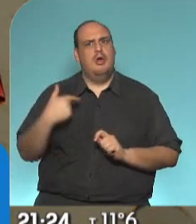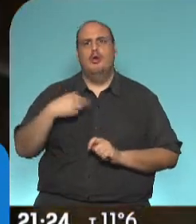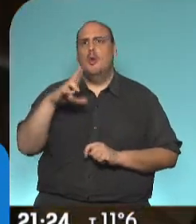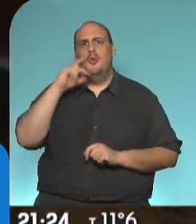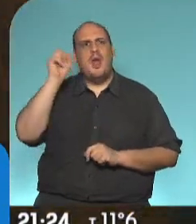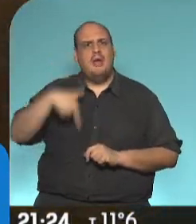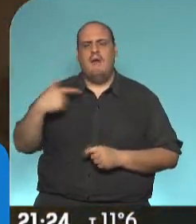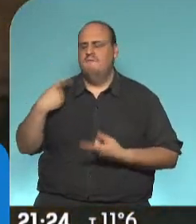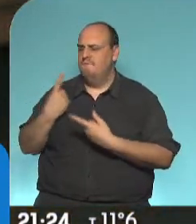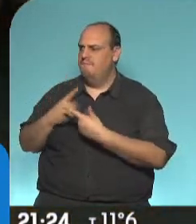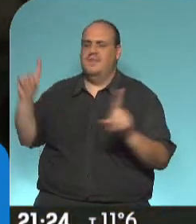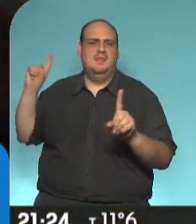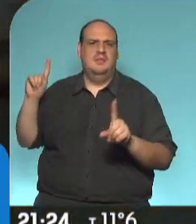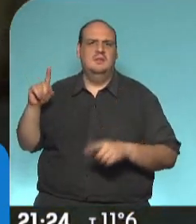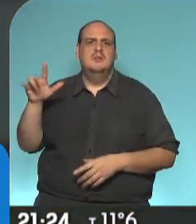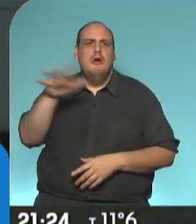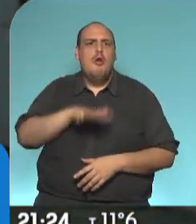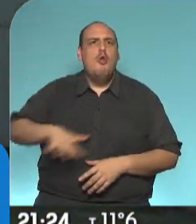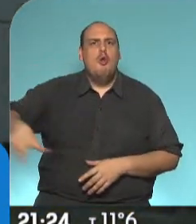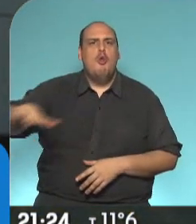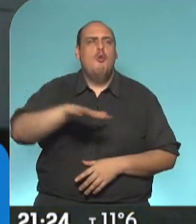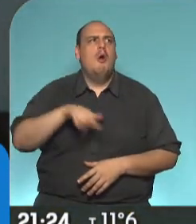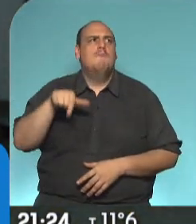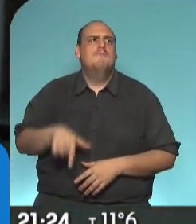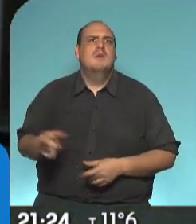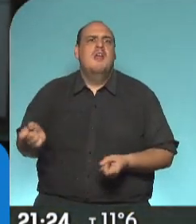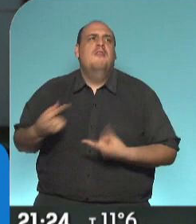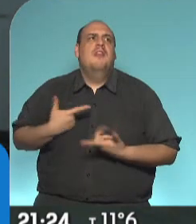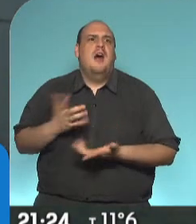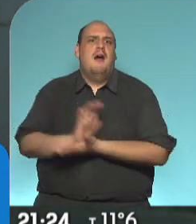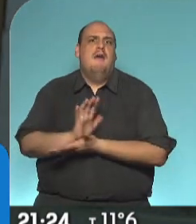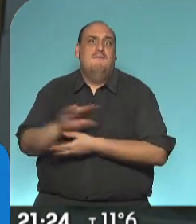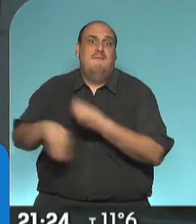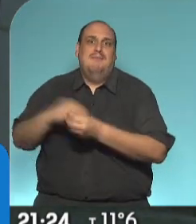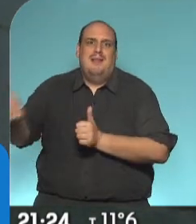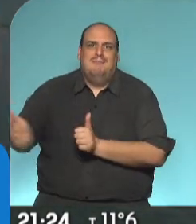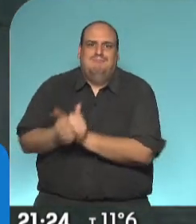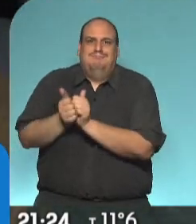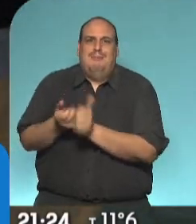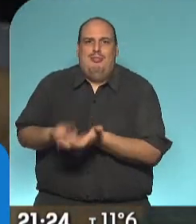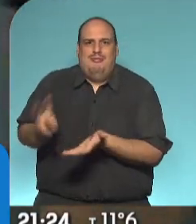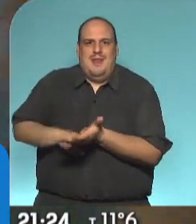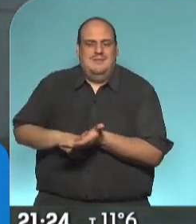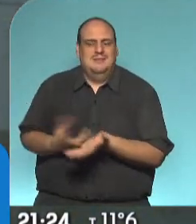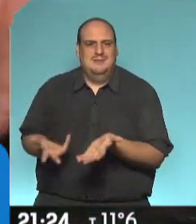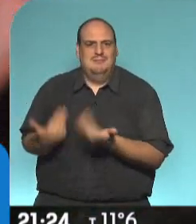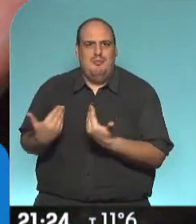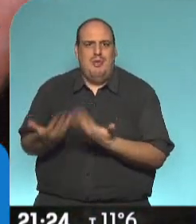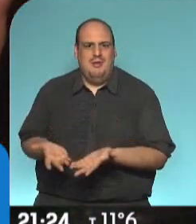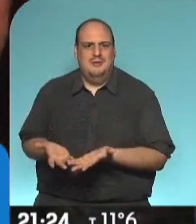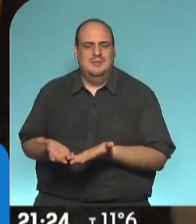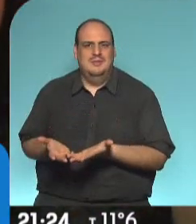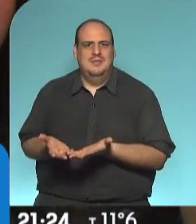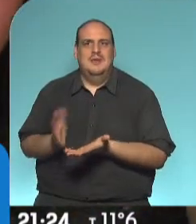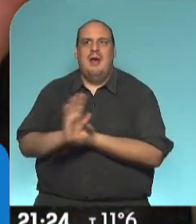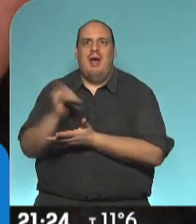Brian. Este lugar me dio nuevamente mi familia, ¿no? Me dio mi familia, ahí con